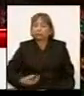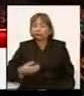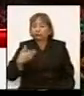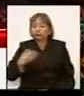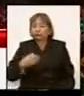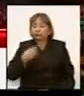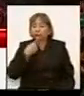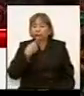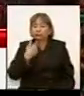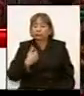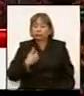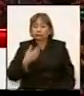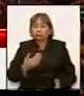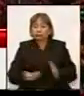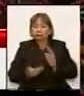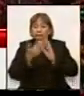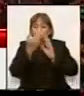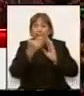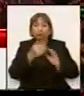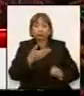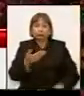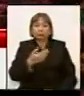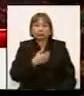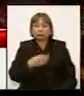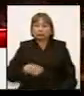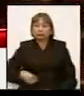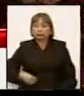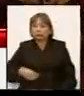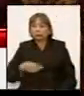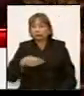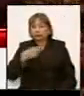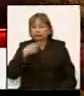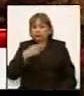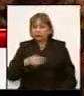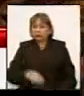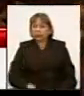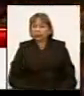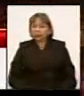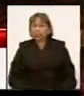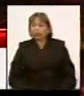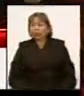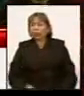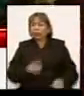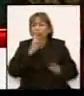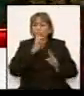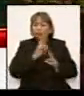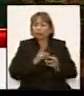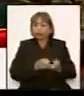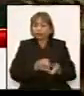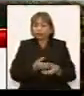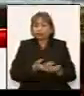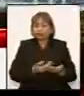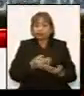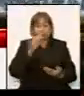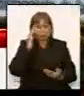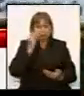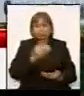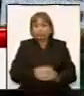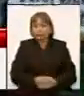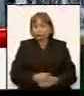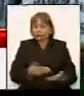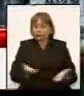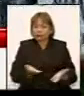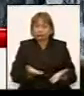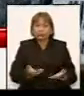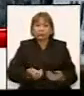Definitivamente hubiéramos querido tener la presencia de los ministros. Hubiera sido algo honroso tener la presencia, pero sí saludar que estén